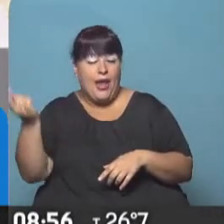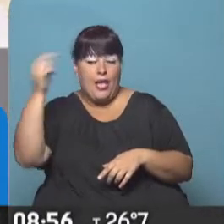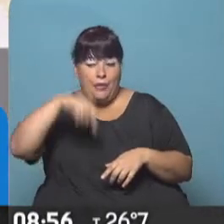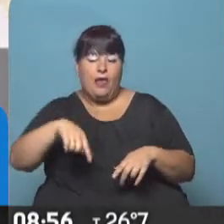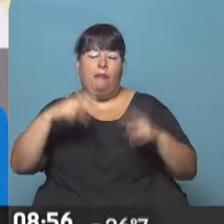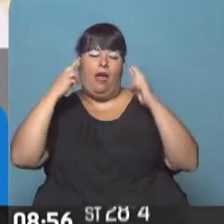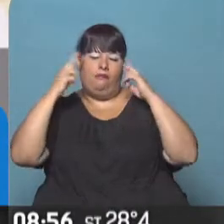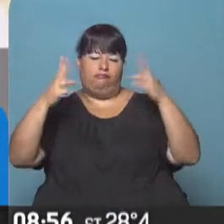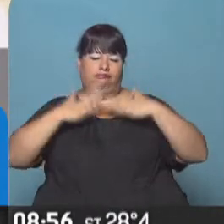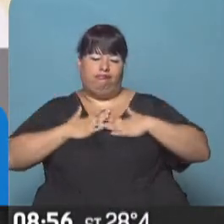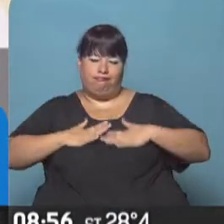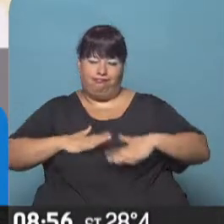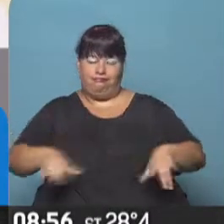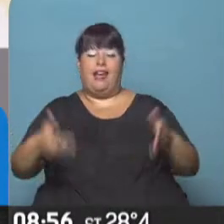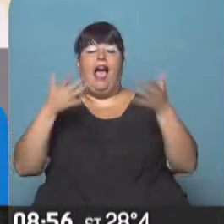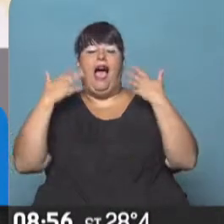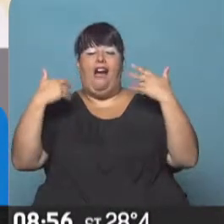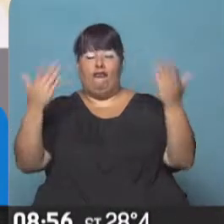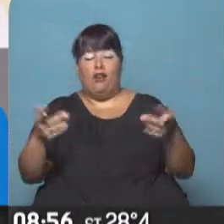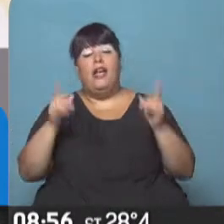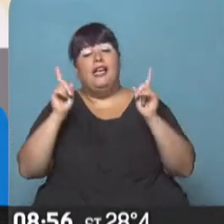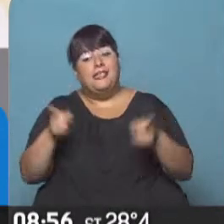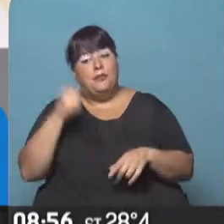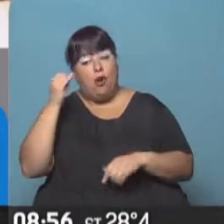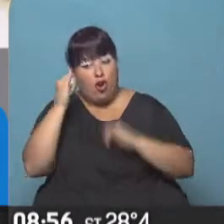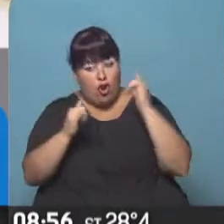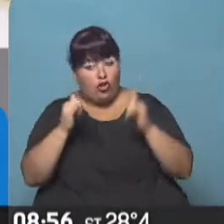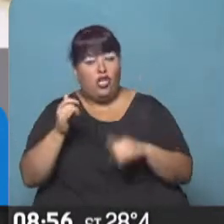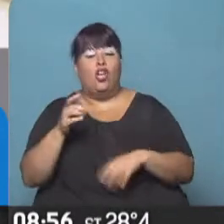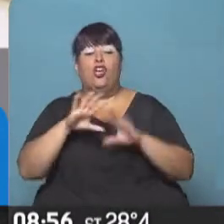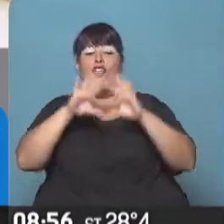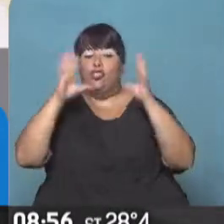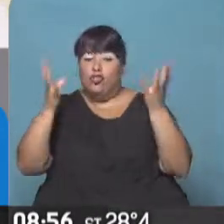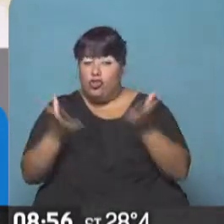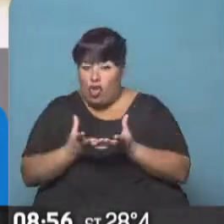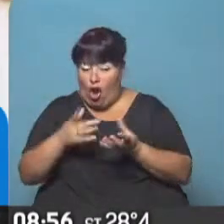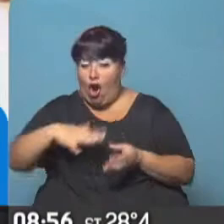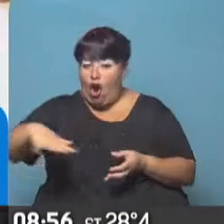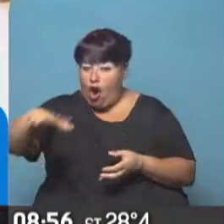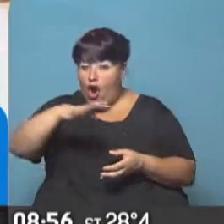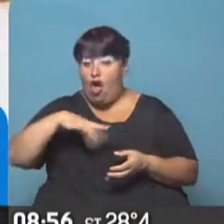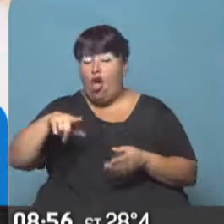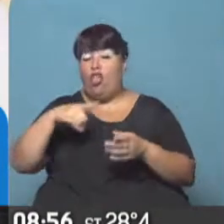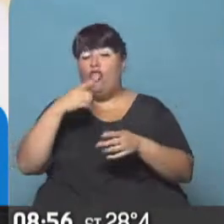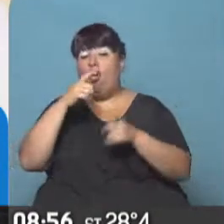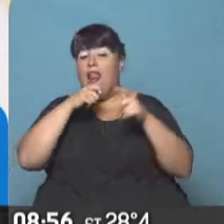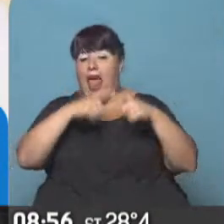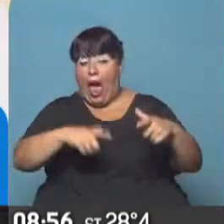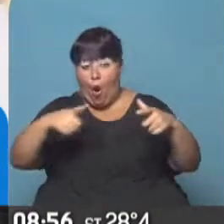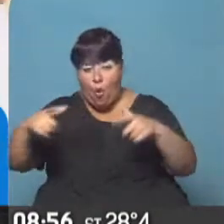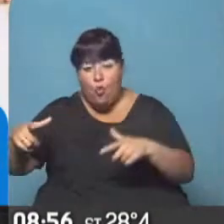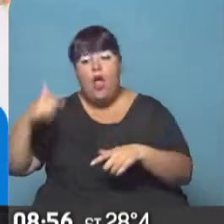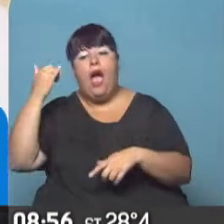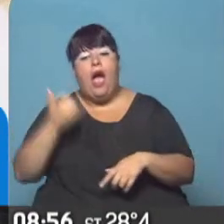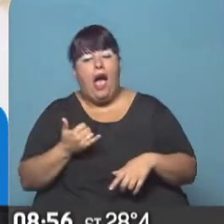relajarse unos días al aire libre y lo que sí hay que destacar es que toda esta infraestructura toda esta cadena de lagunas tienen y